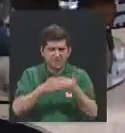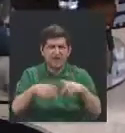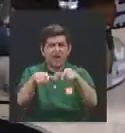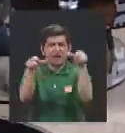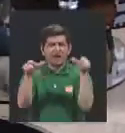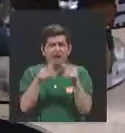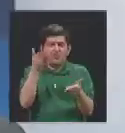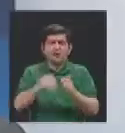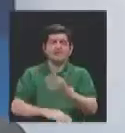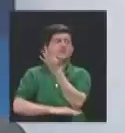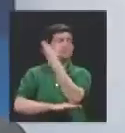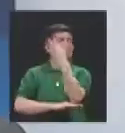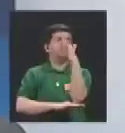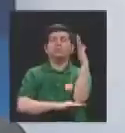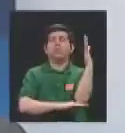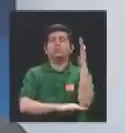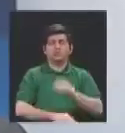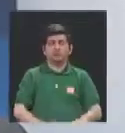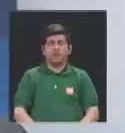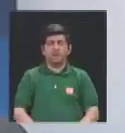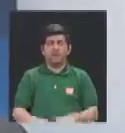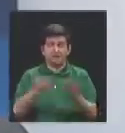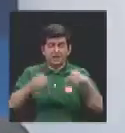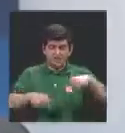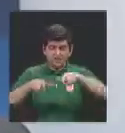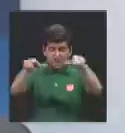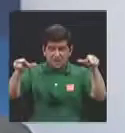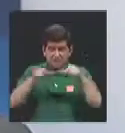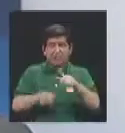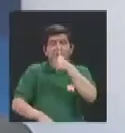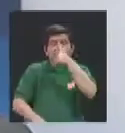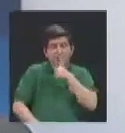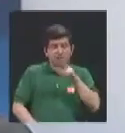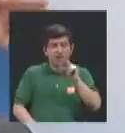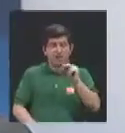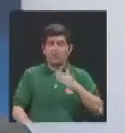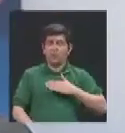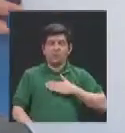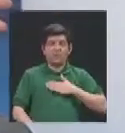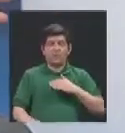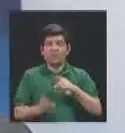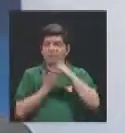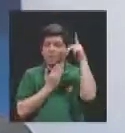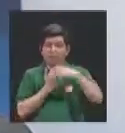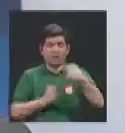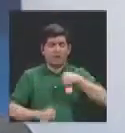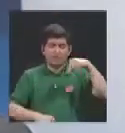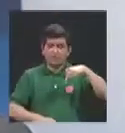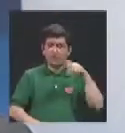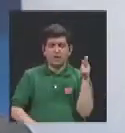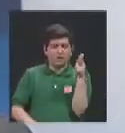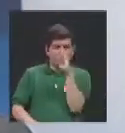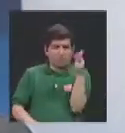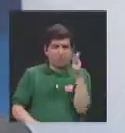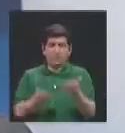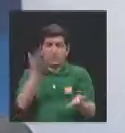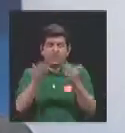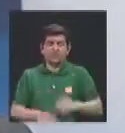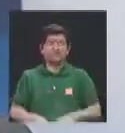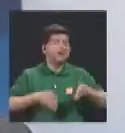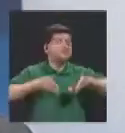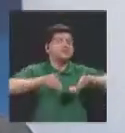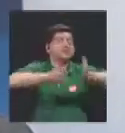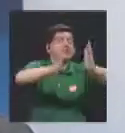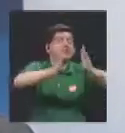Claro. Y como expliqué antes, ¿verdad? Una locación puede ser un bosque, puede ser este set, si fuera privado y no fuera mi programa el que